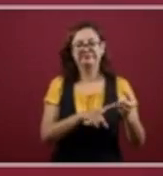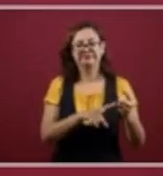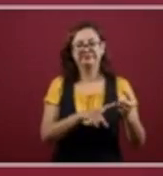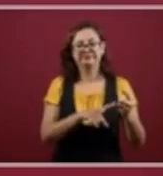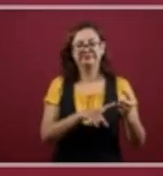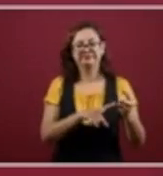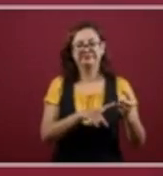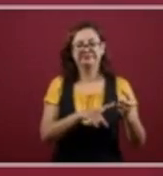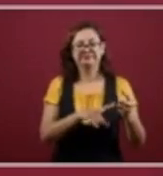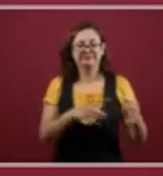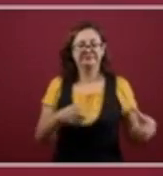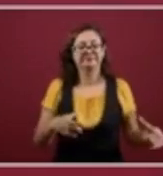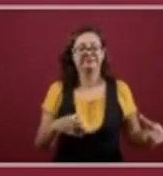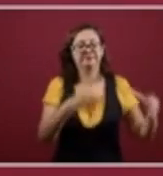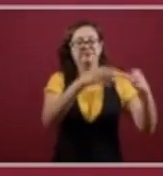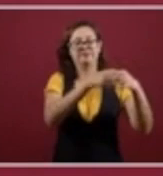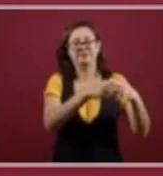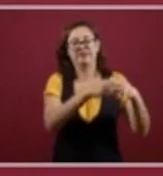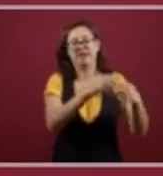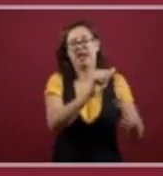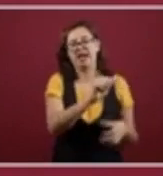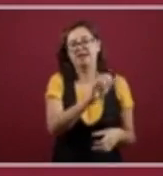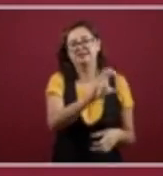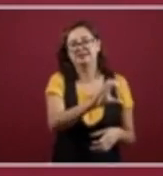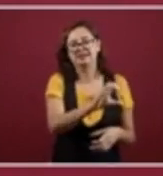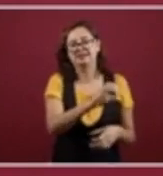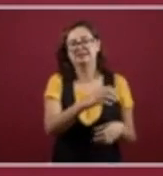integrantes de la llamada sociedad civil,